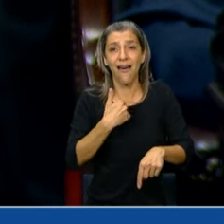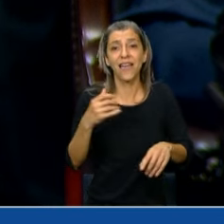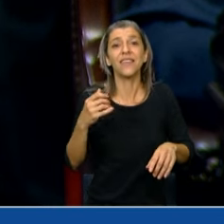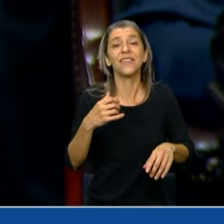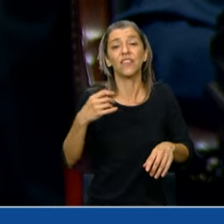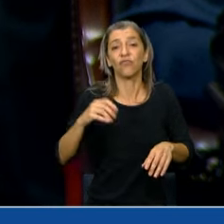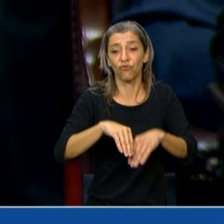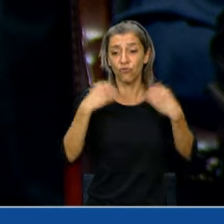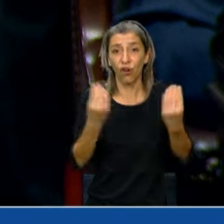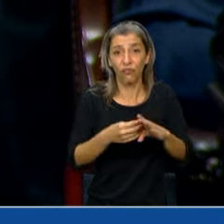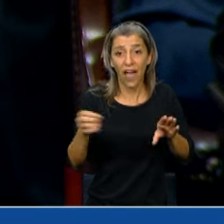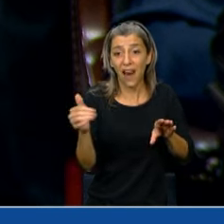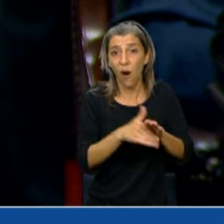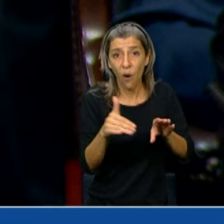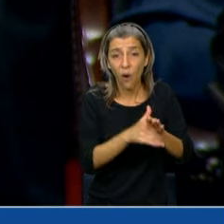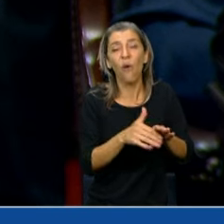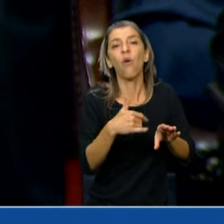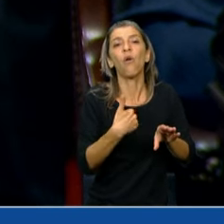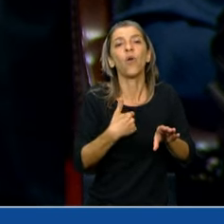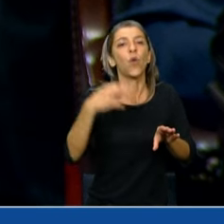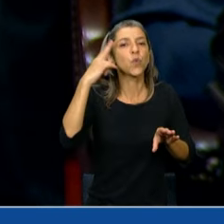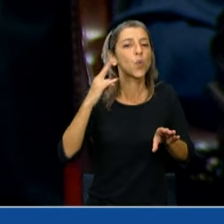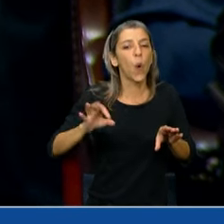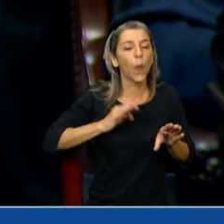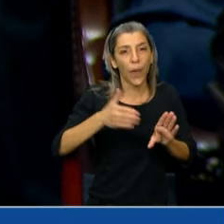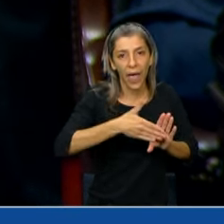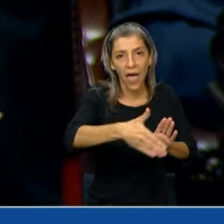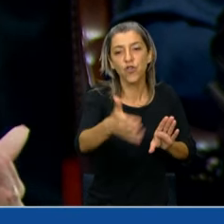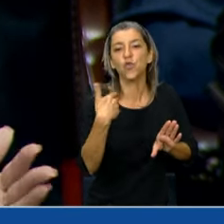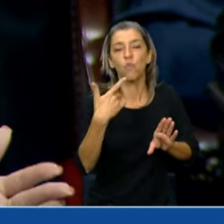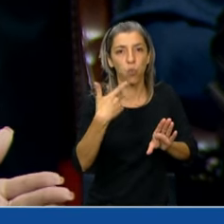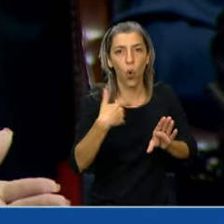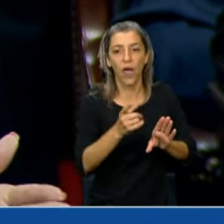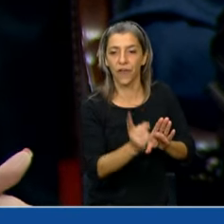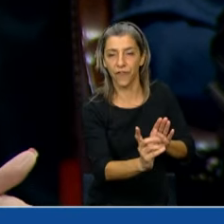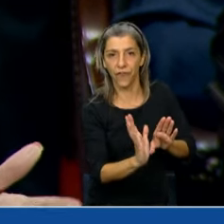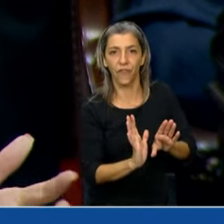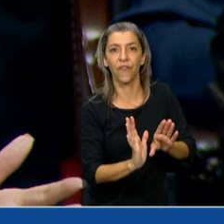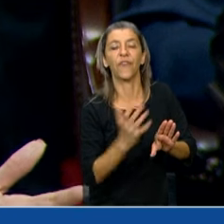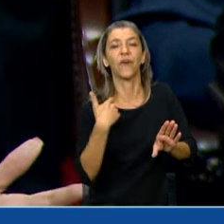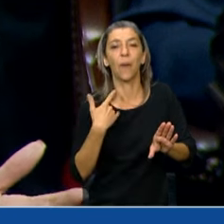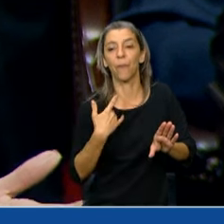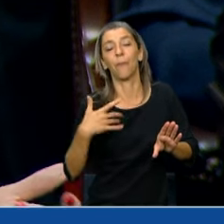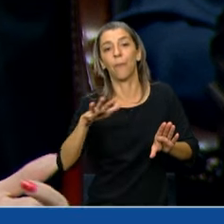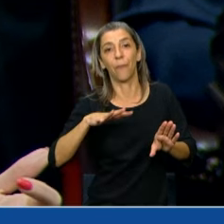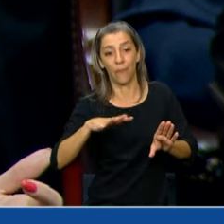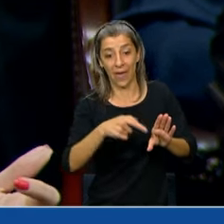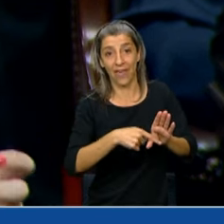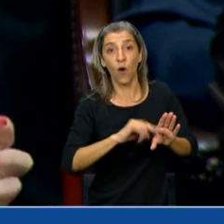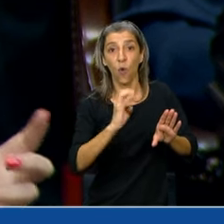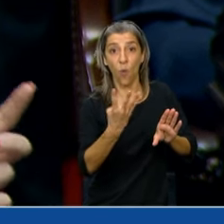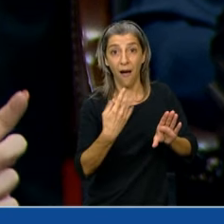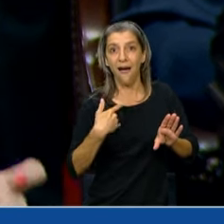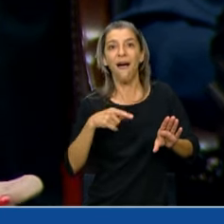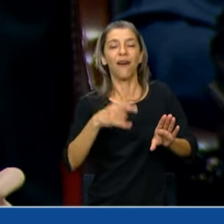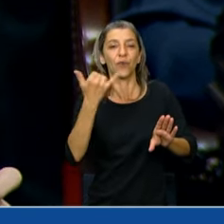de consumo interno de los cuales cuatro solamente son de vaca muerta y el mercado internacional pide por lo menos para contractual